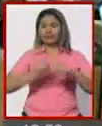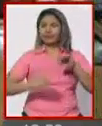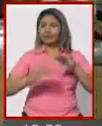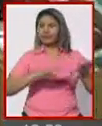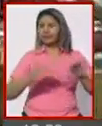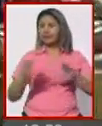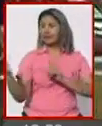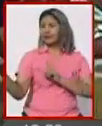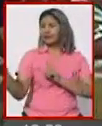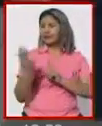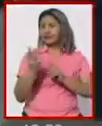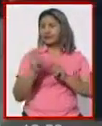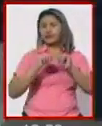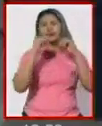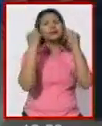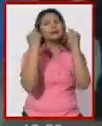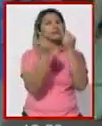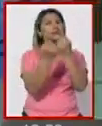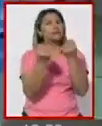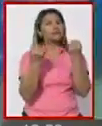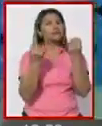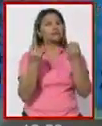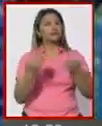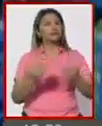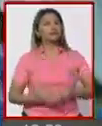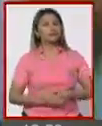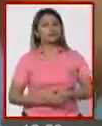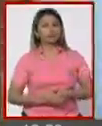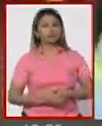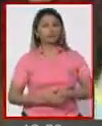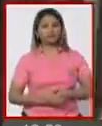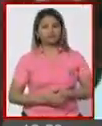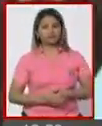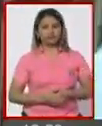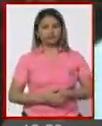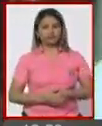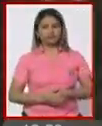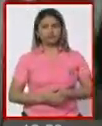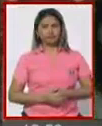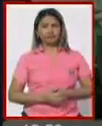porque vienen con su tropa de ellos, ¿no? Y le hacen cosas a uno.